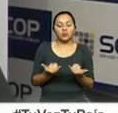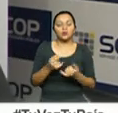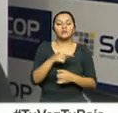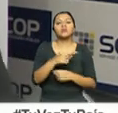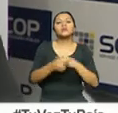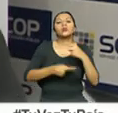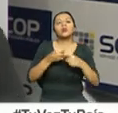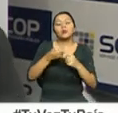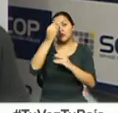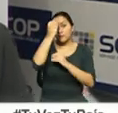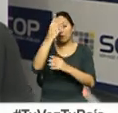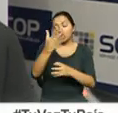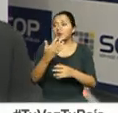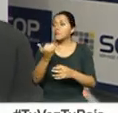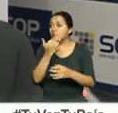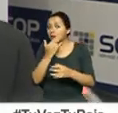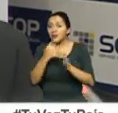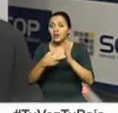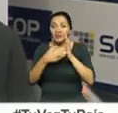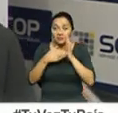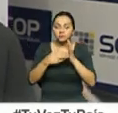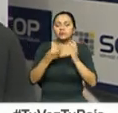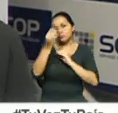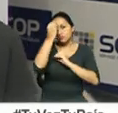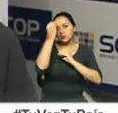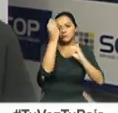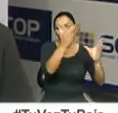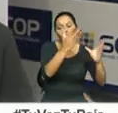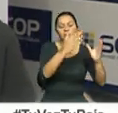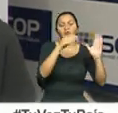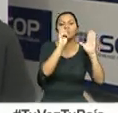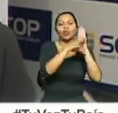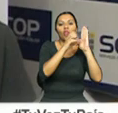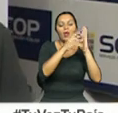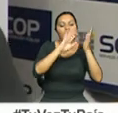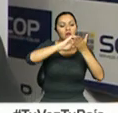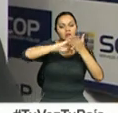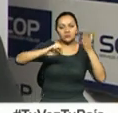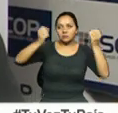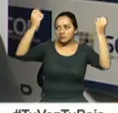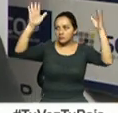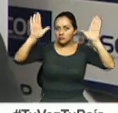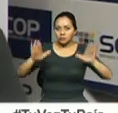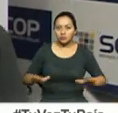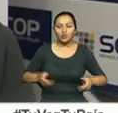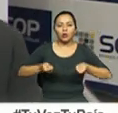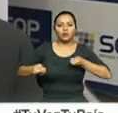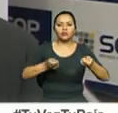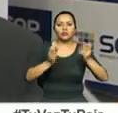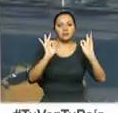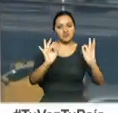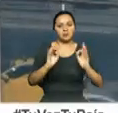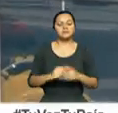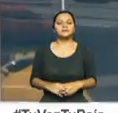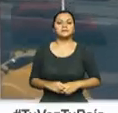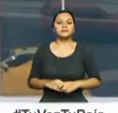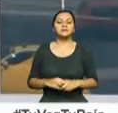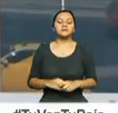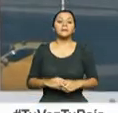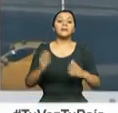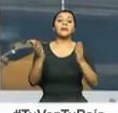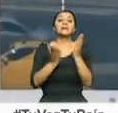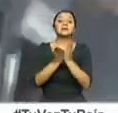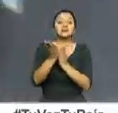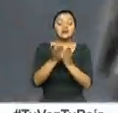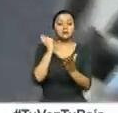hacen un reporte y ese reporte periódicamente permite alimentar un sistema de control de calidad de estos medicamentos. El Servicio